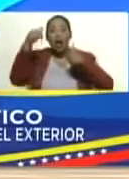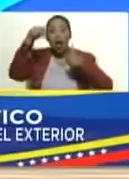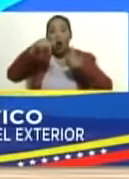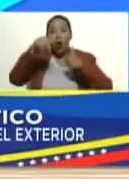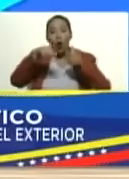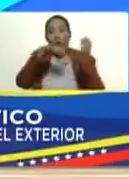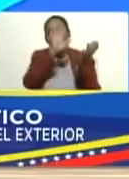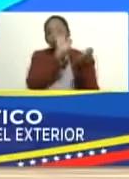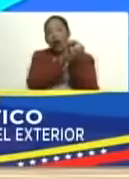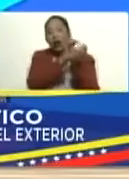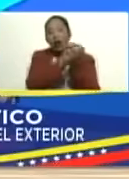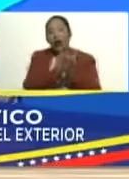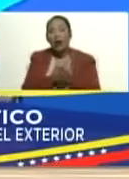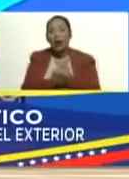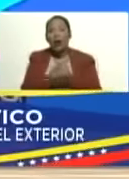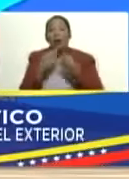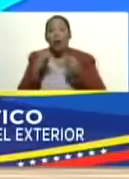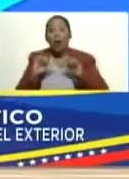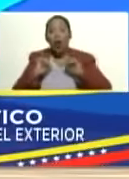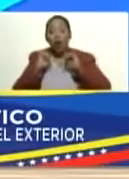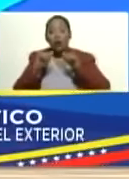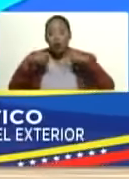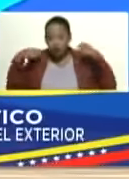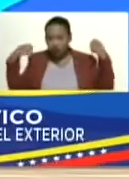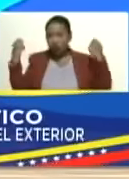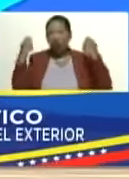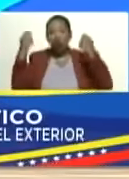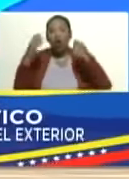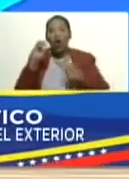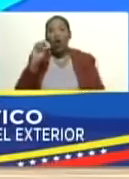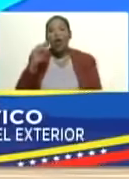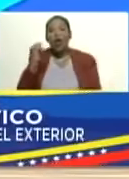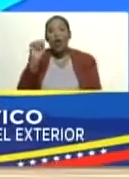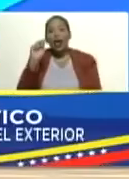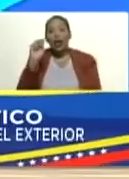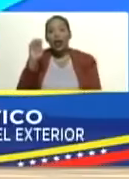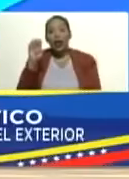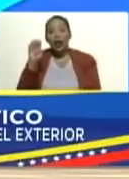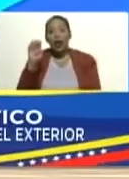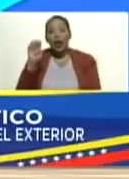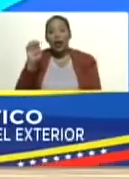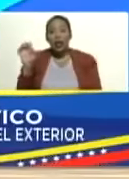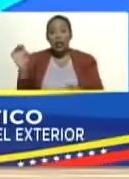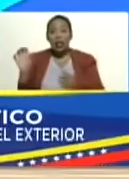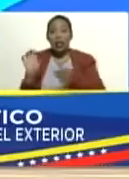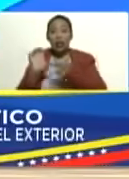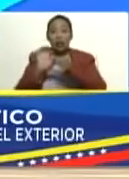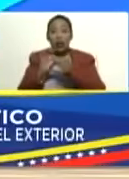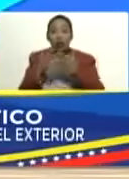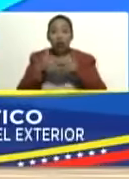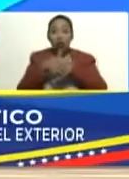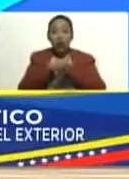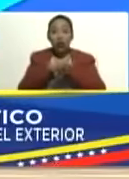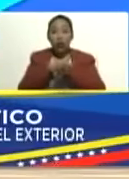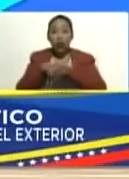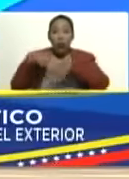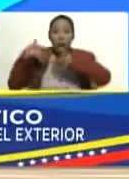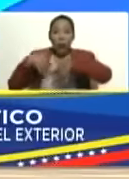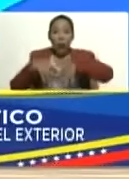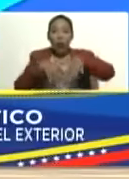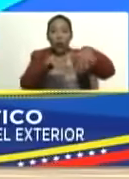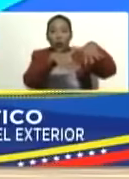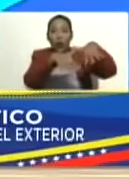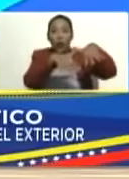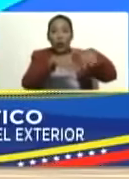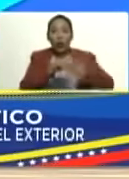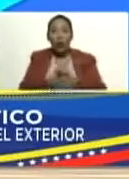Margarita, para que inicie la campaña de Oriente, para que se una a las tropas de Manuel Piar en